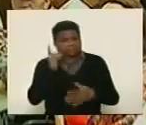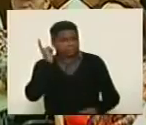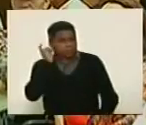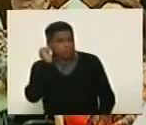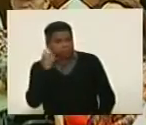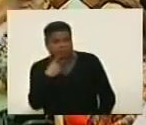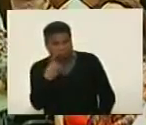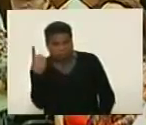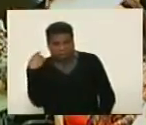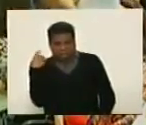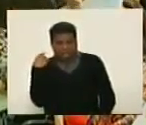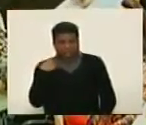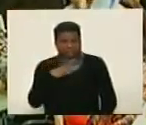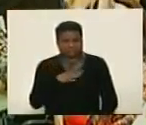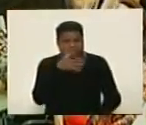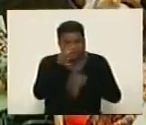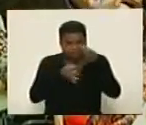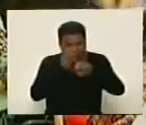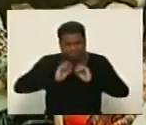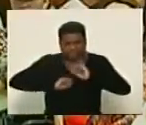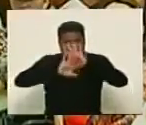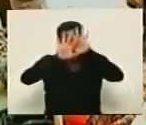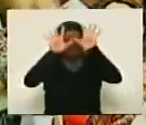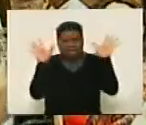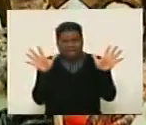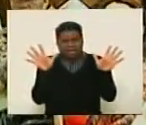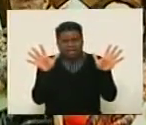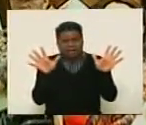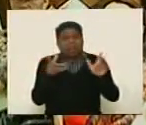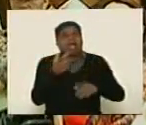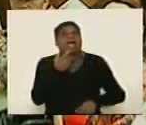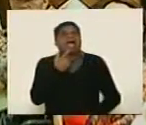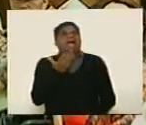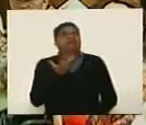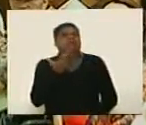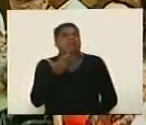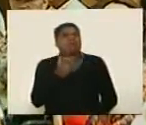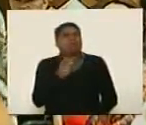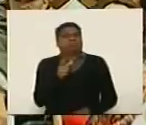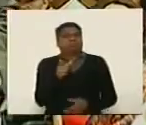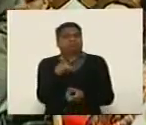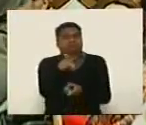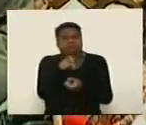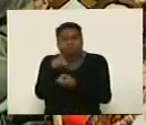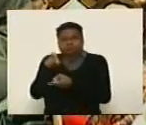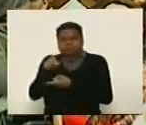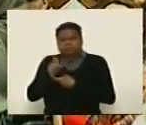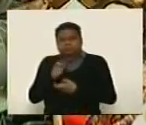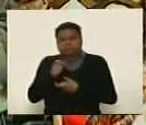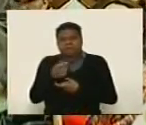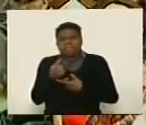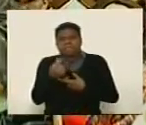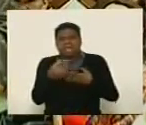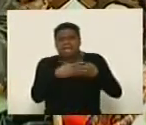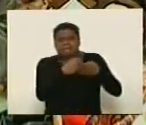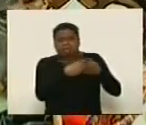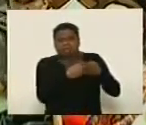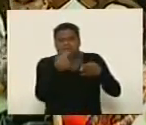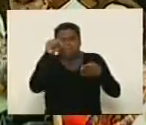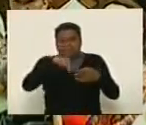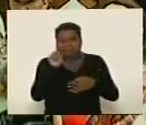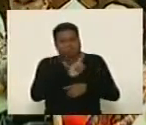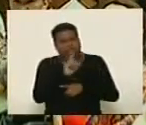también diversificando las posibilidades de ingreso de divisas al país, del ingreso